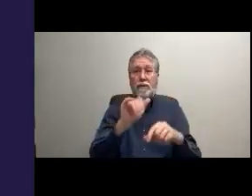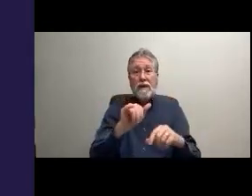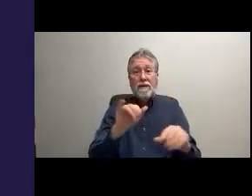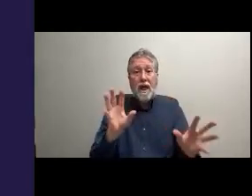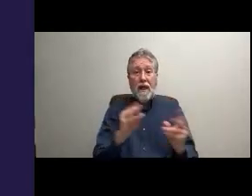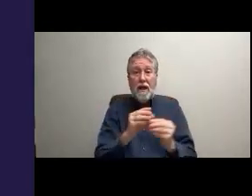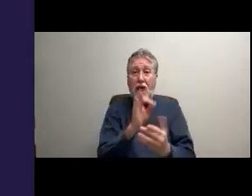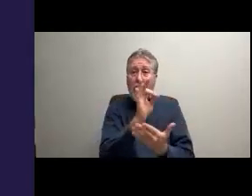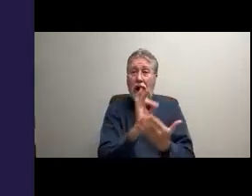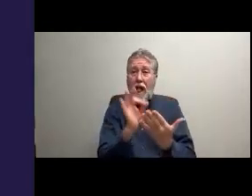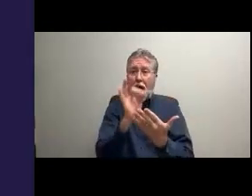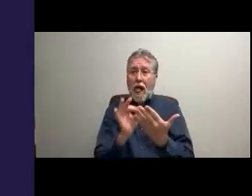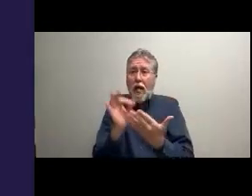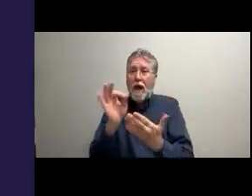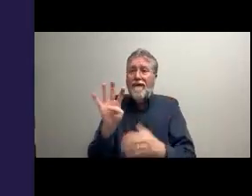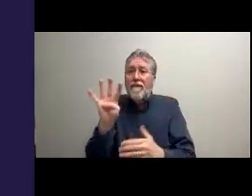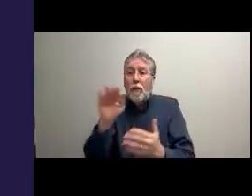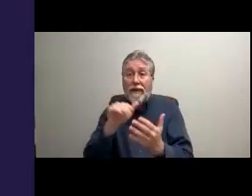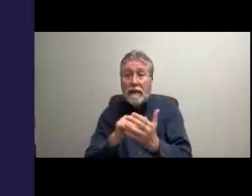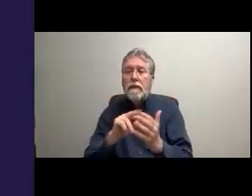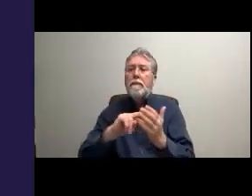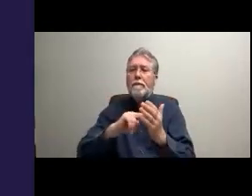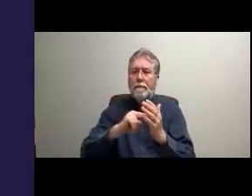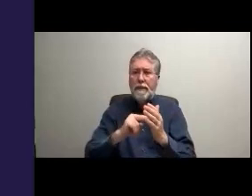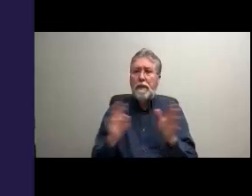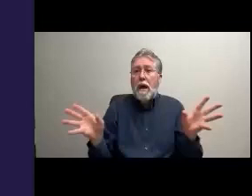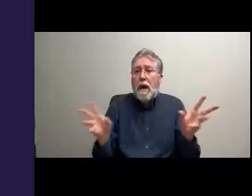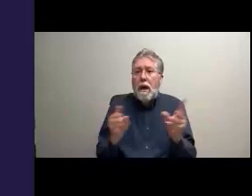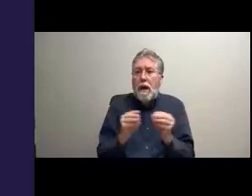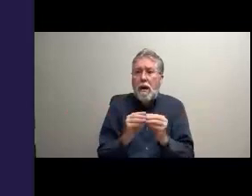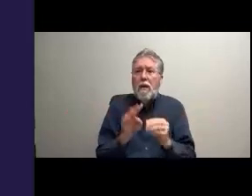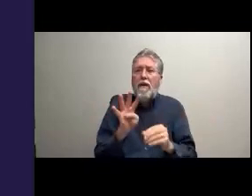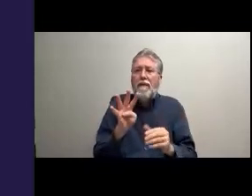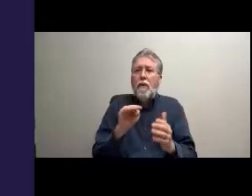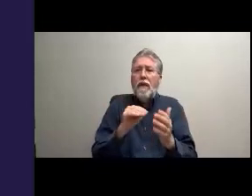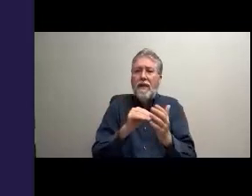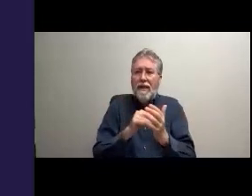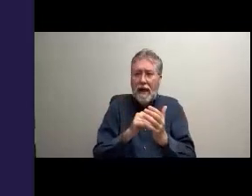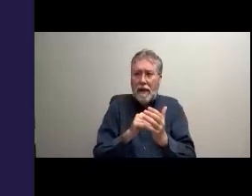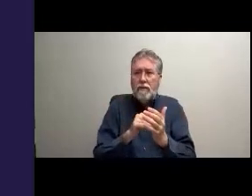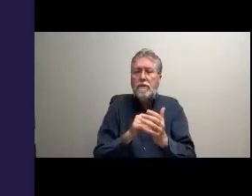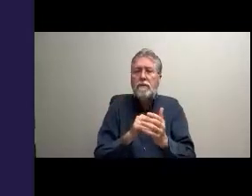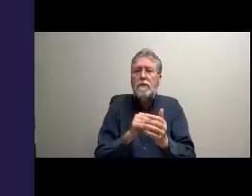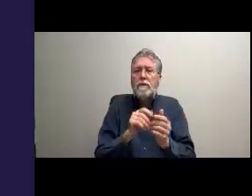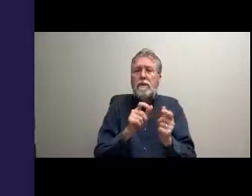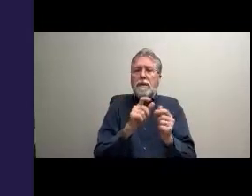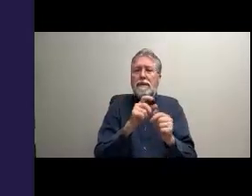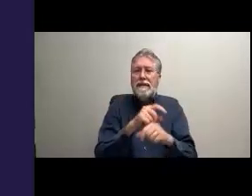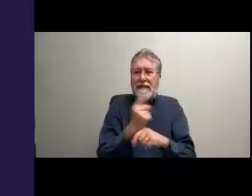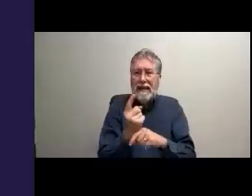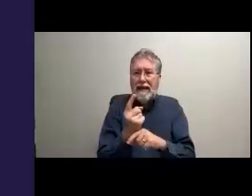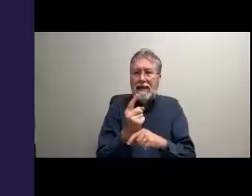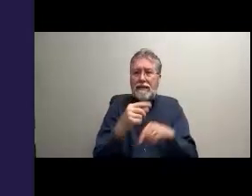Sí, cuando miramos ese periodo durante el huracán María, en realidad estamos viendo días de apagones.